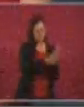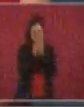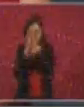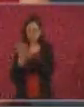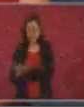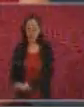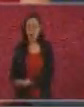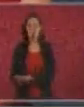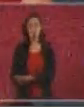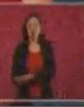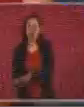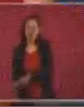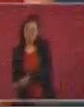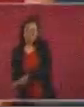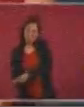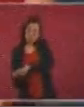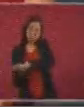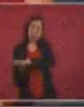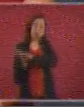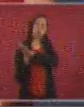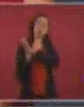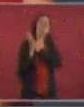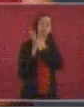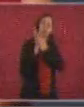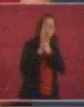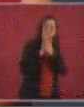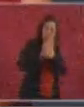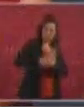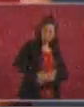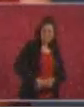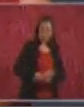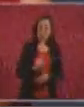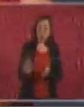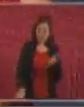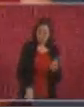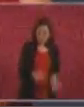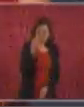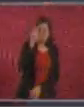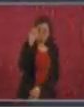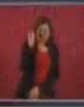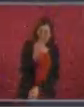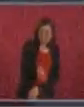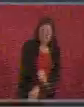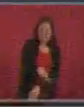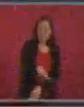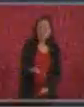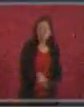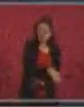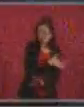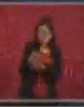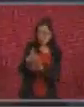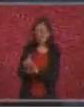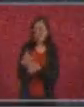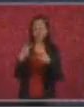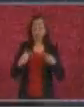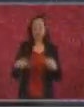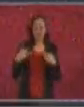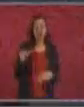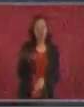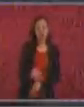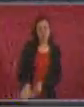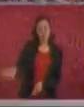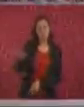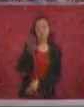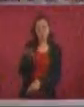de seguir como presidente para terminar el mandato, así dice, sí, la reforma